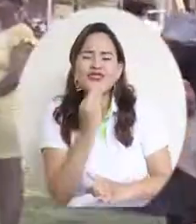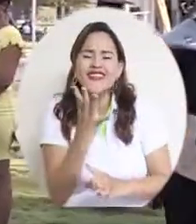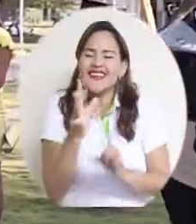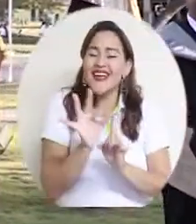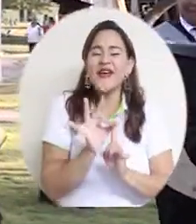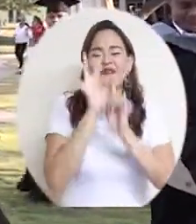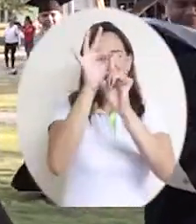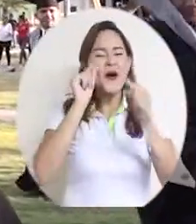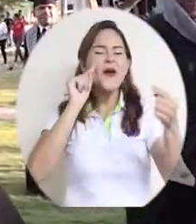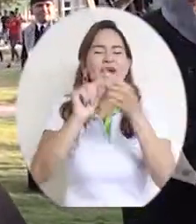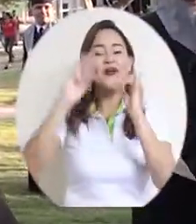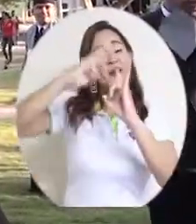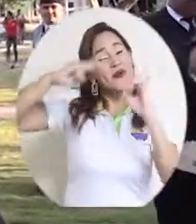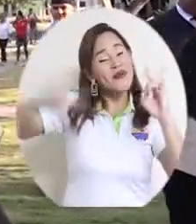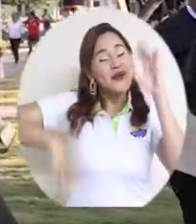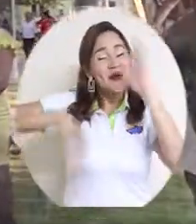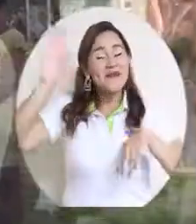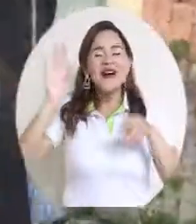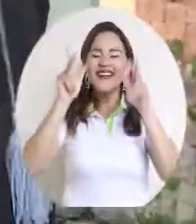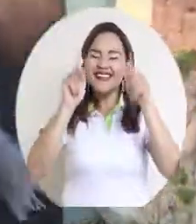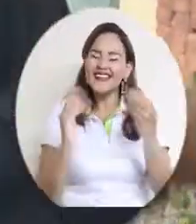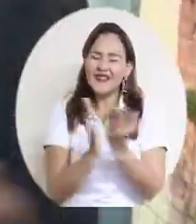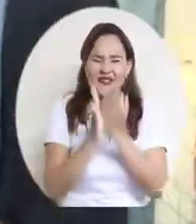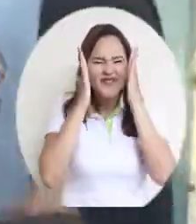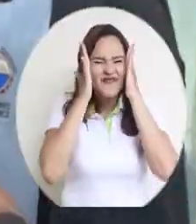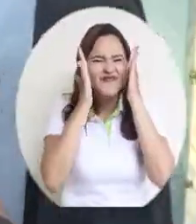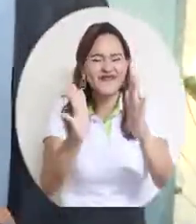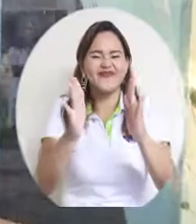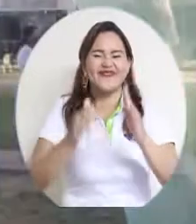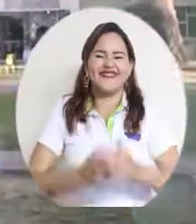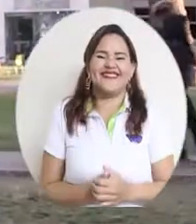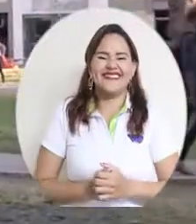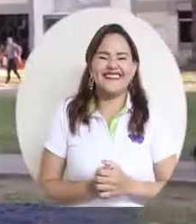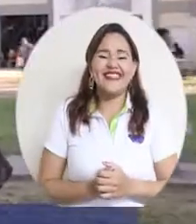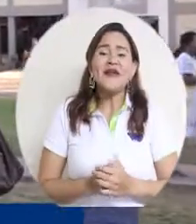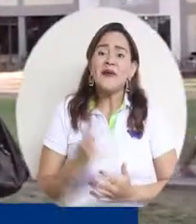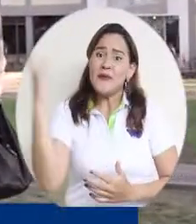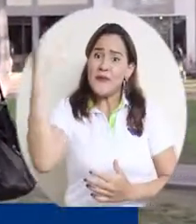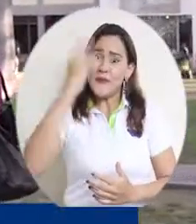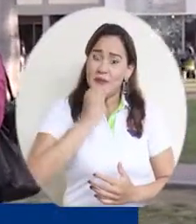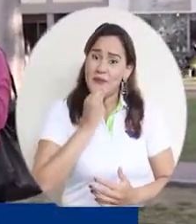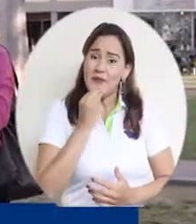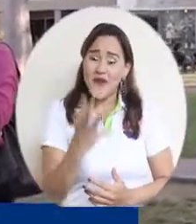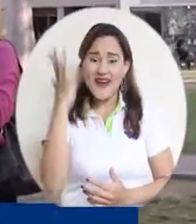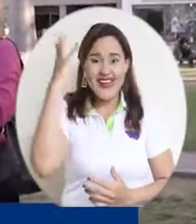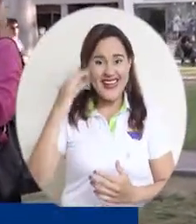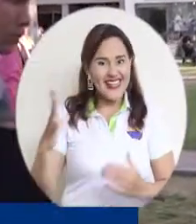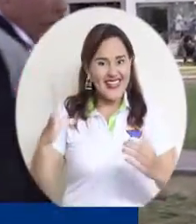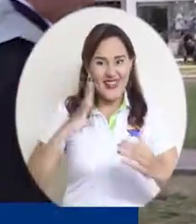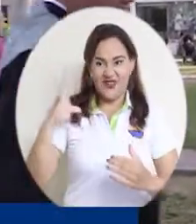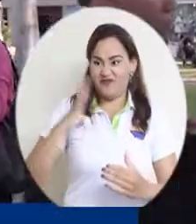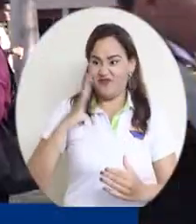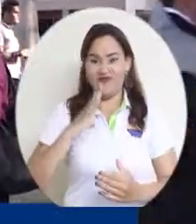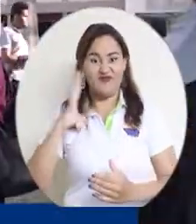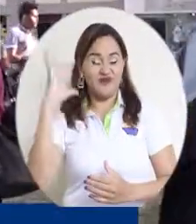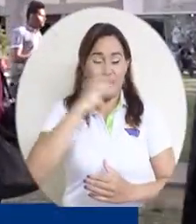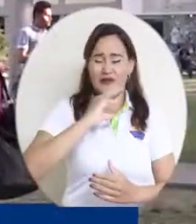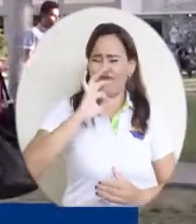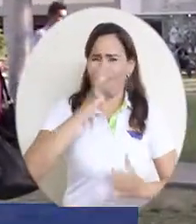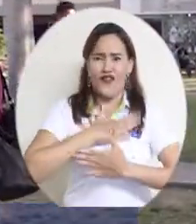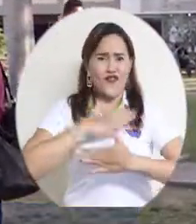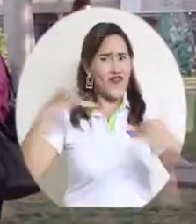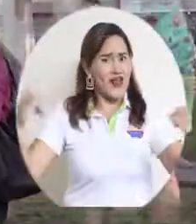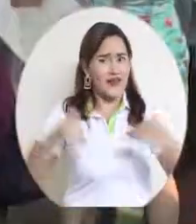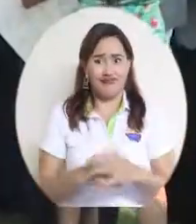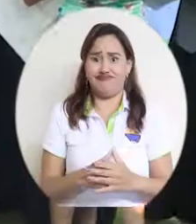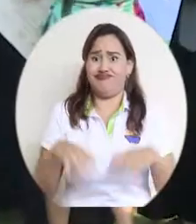especial, demostrando que para UNI Magdalena sus estudiantes son lo primero. Bueno, para mí algo muy bonito, muy elegante, feliz.